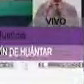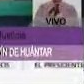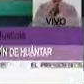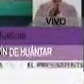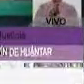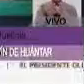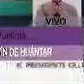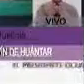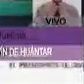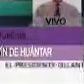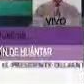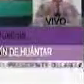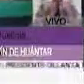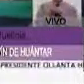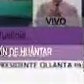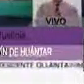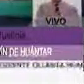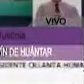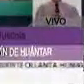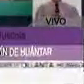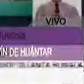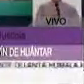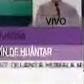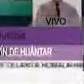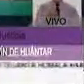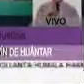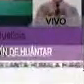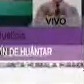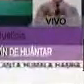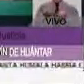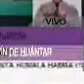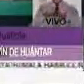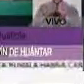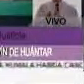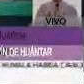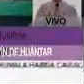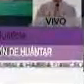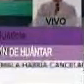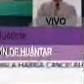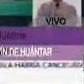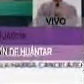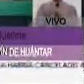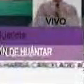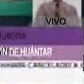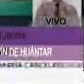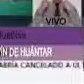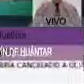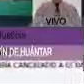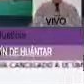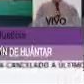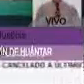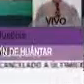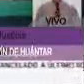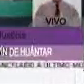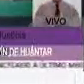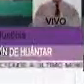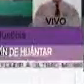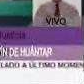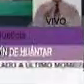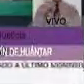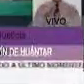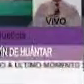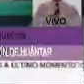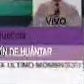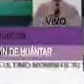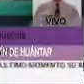recordar, es todo el Estado en su conjunto. De ahí que era, según considero, desde el punto de vista del Ministerio de Justicia y Derechos Humanos, y